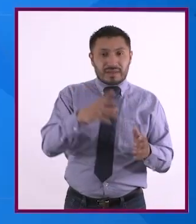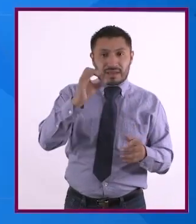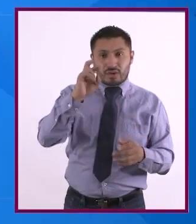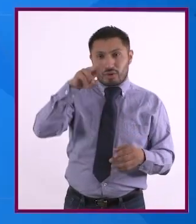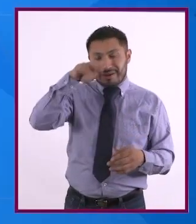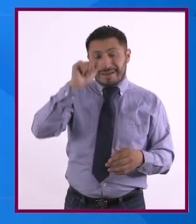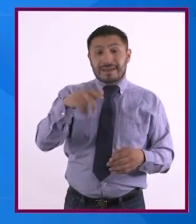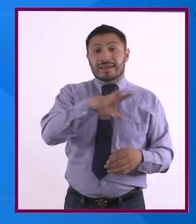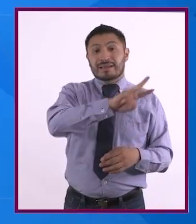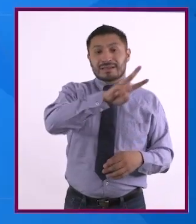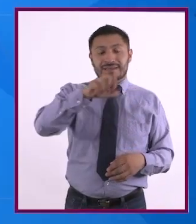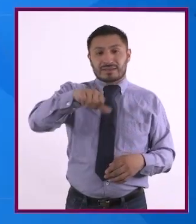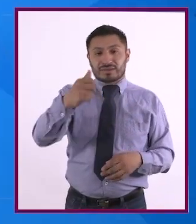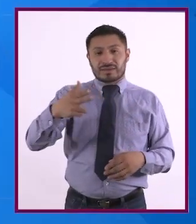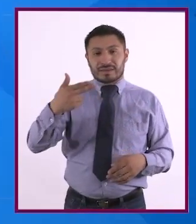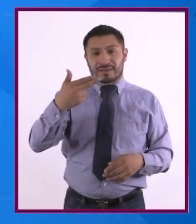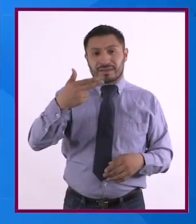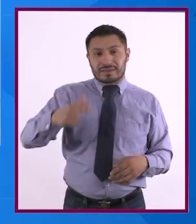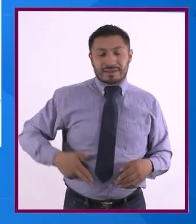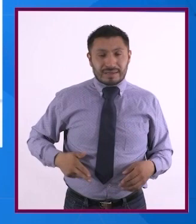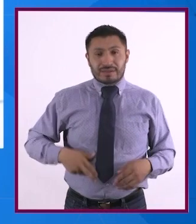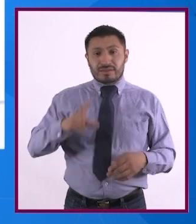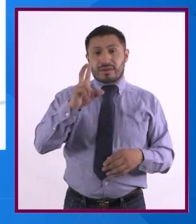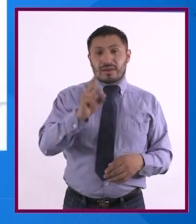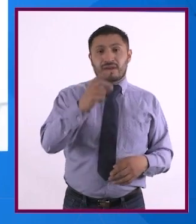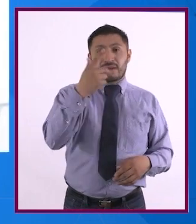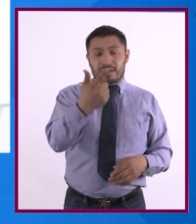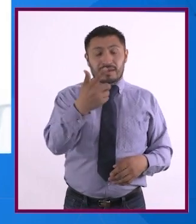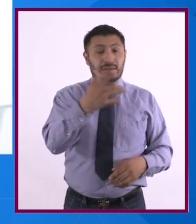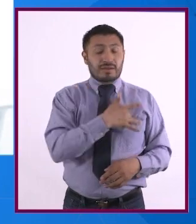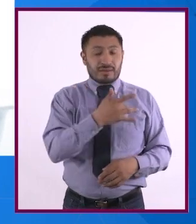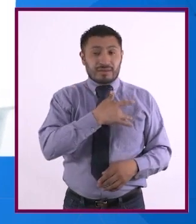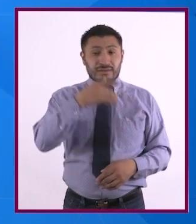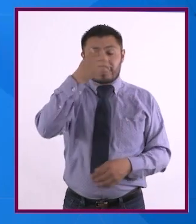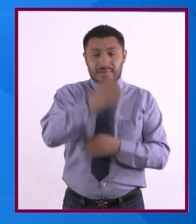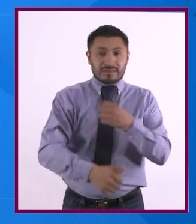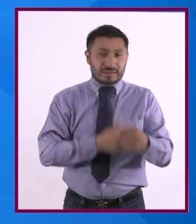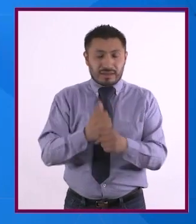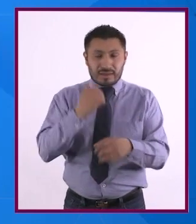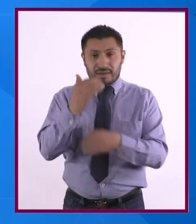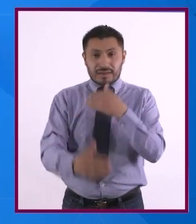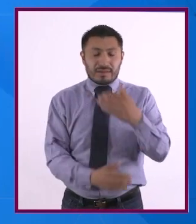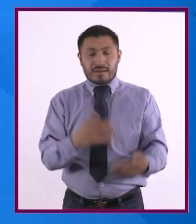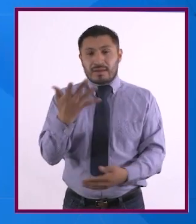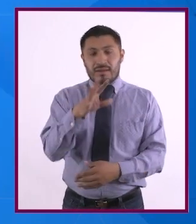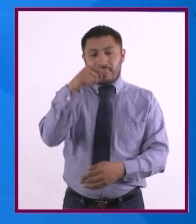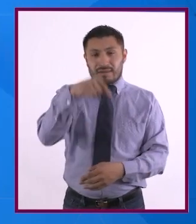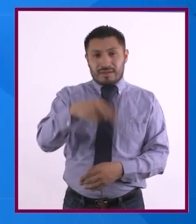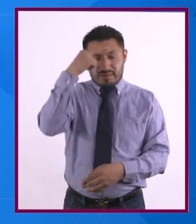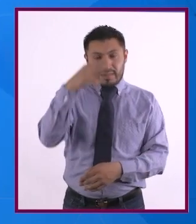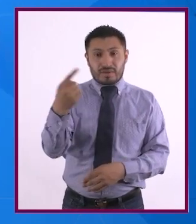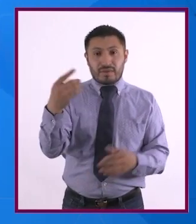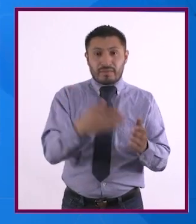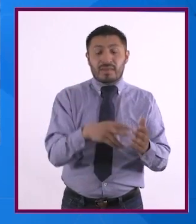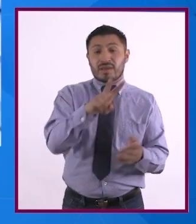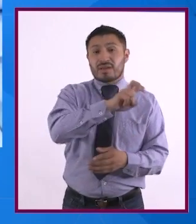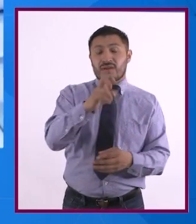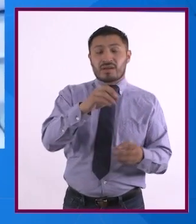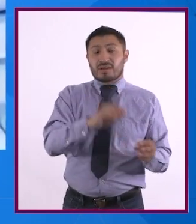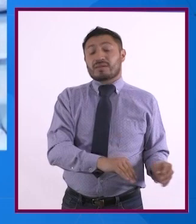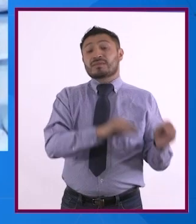311 esperan un hígado, 37 un corazón, y cada año se realizan en México aproximadamente 1,200